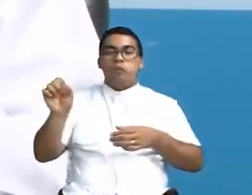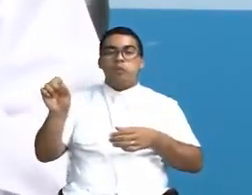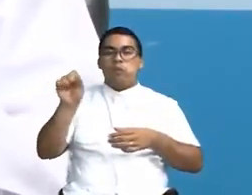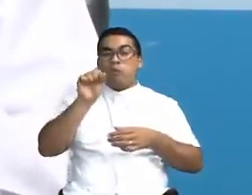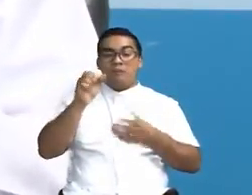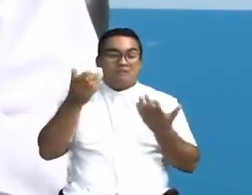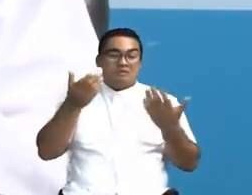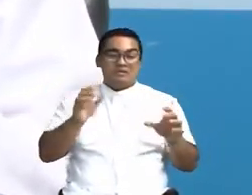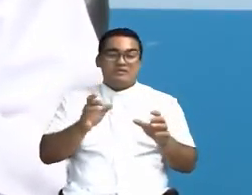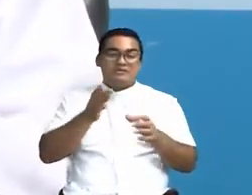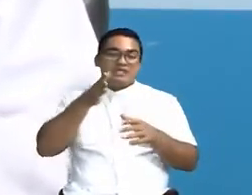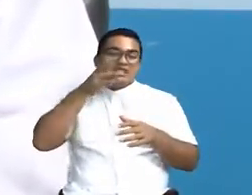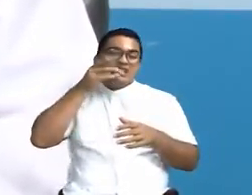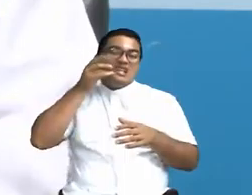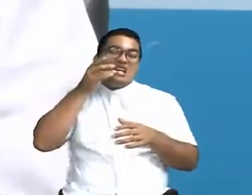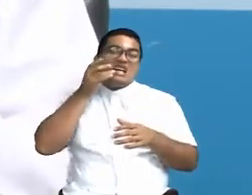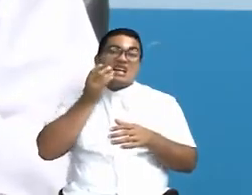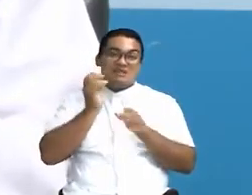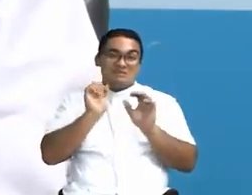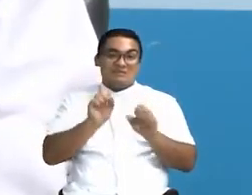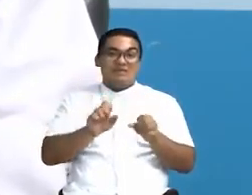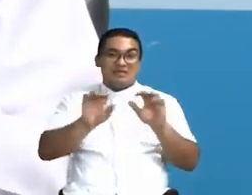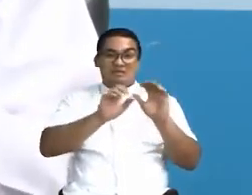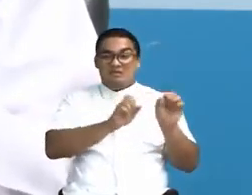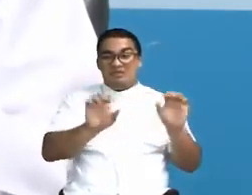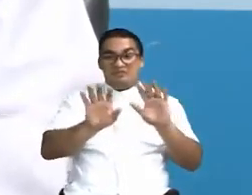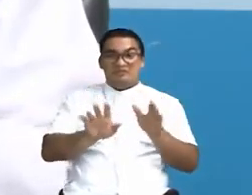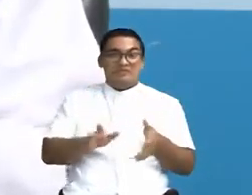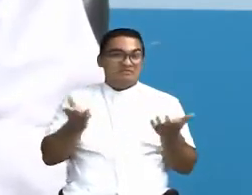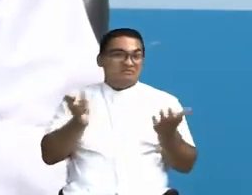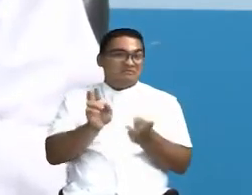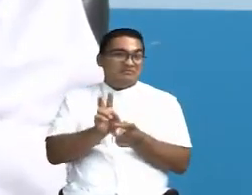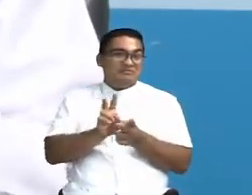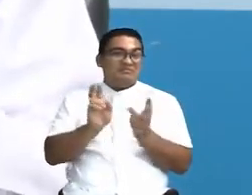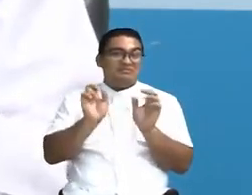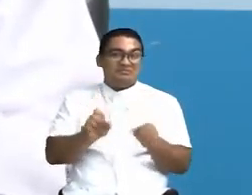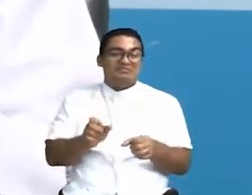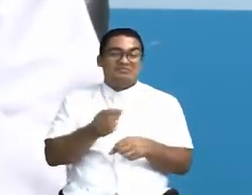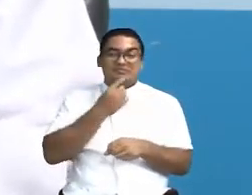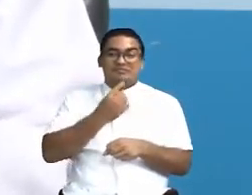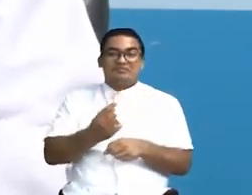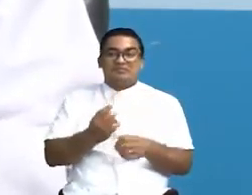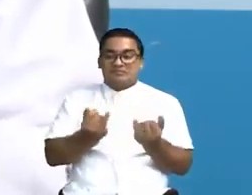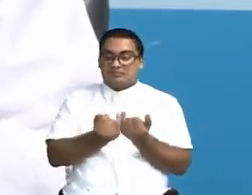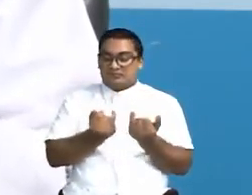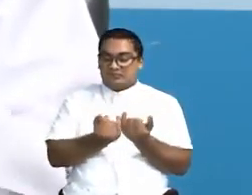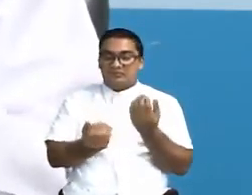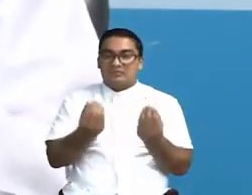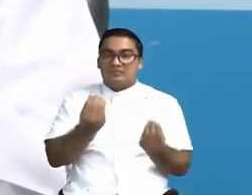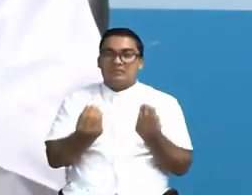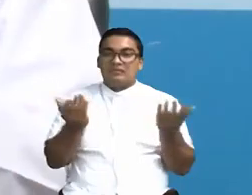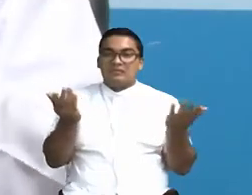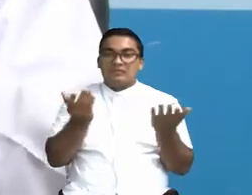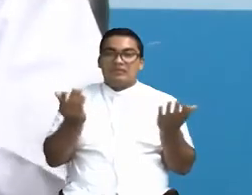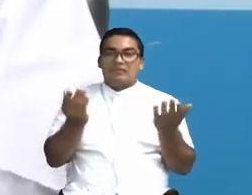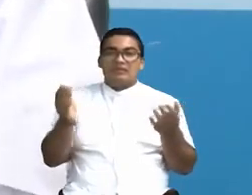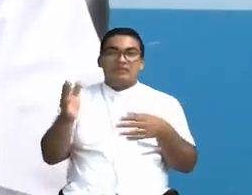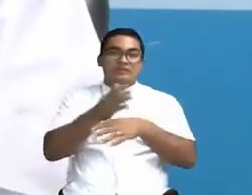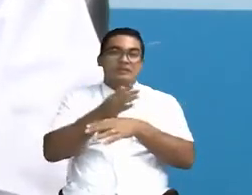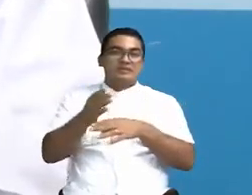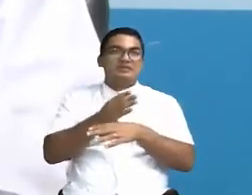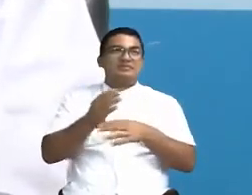esto, lógicamente, es un poquito más agresivo y el tratamiento también es más agresivo. Entonces, va a ir en dependencia, primero, de la parte